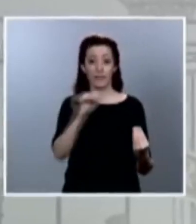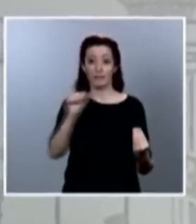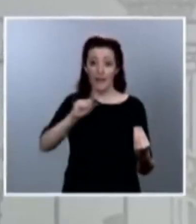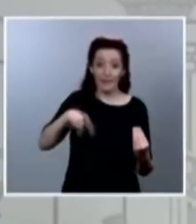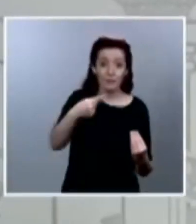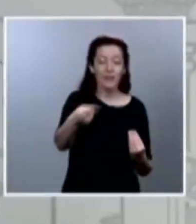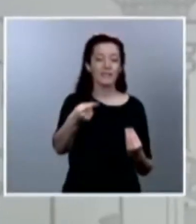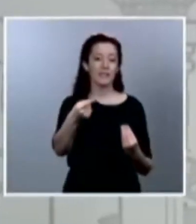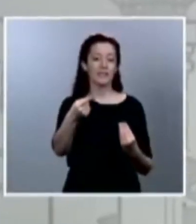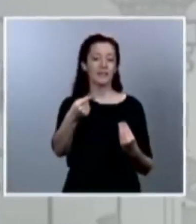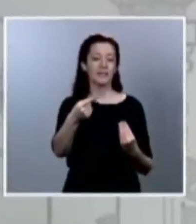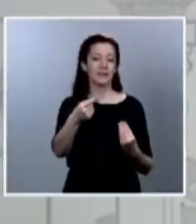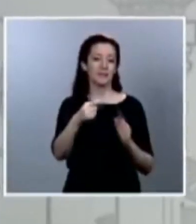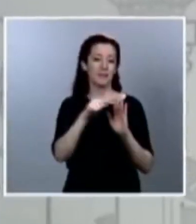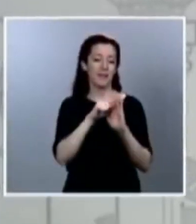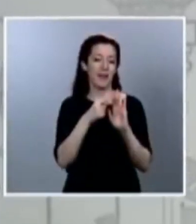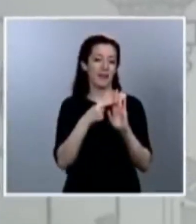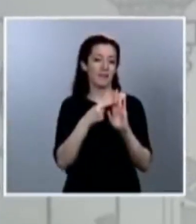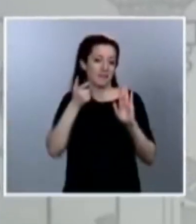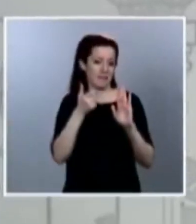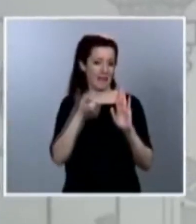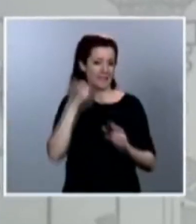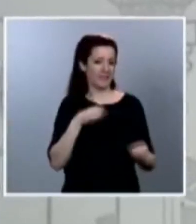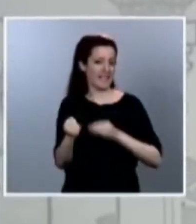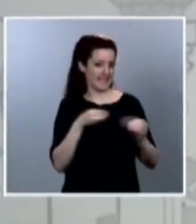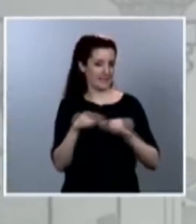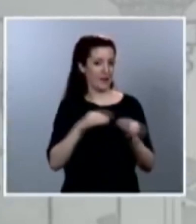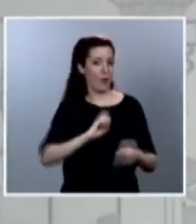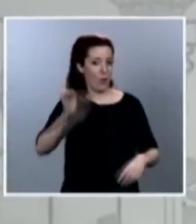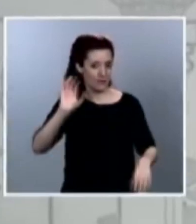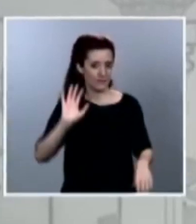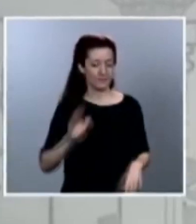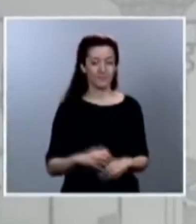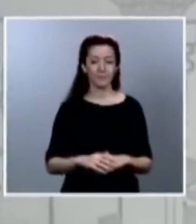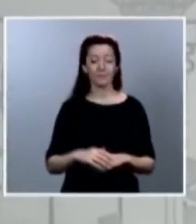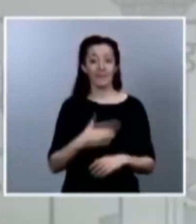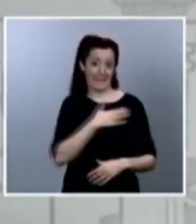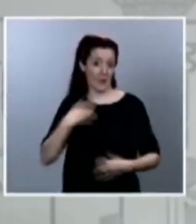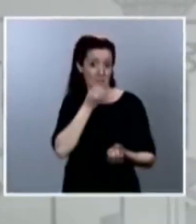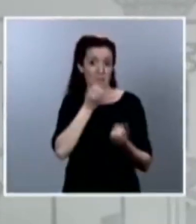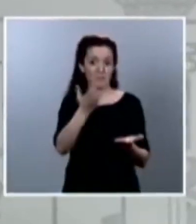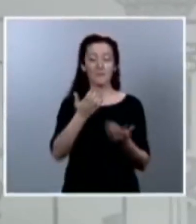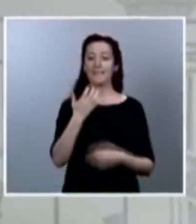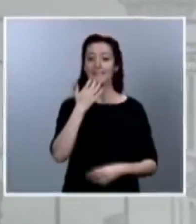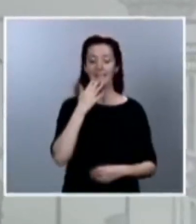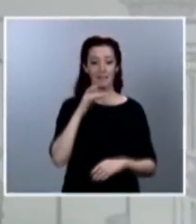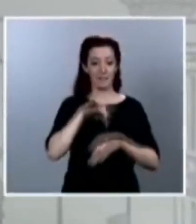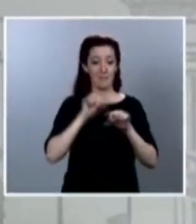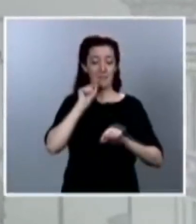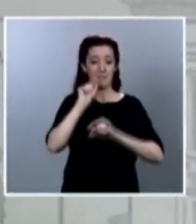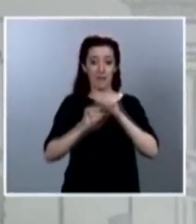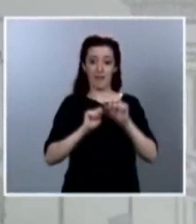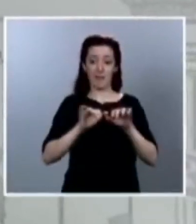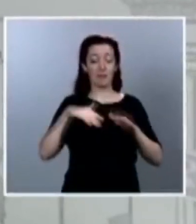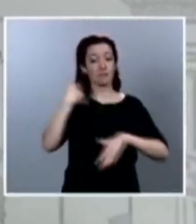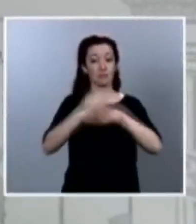me gustaría anunciarles que si la evolución de la pandemia prosigue en un sentido positivo como lo está haciendo hasta ahora a